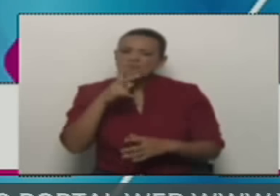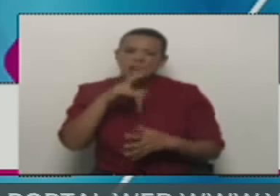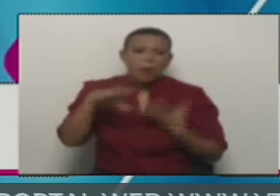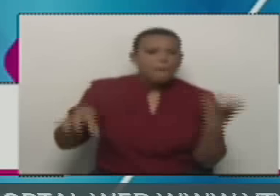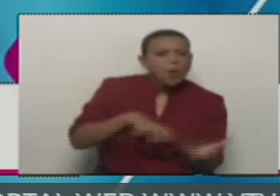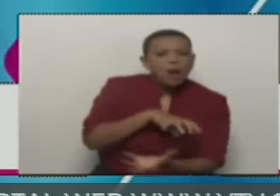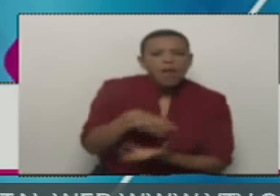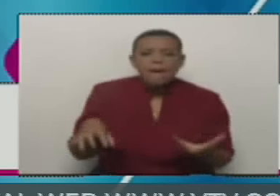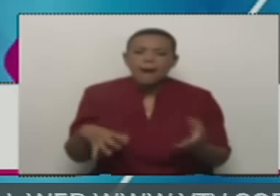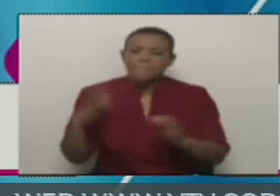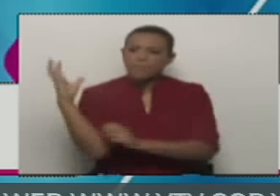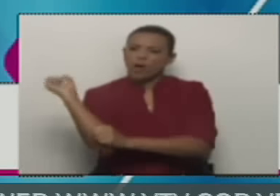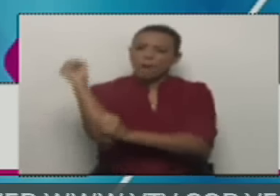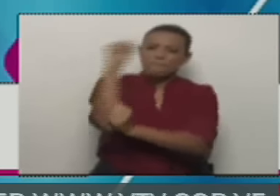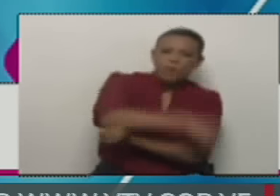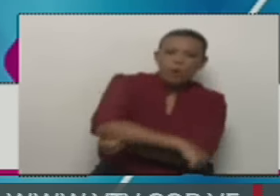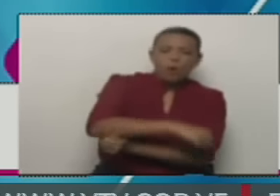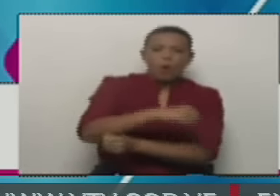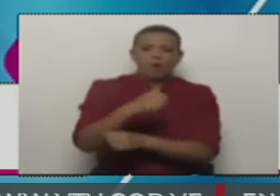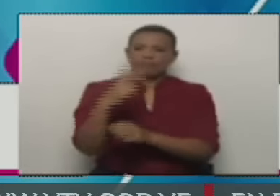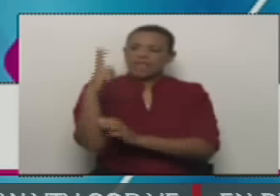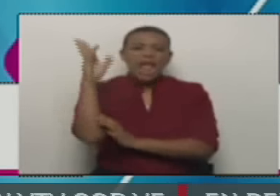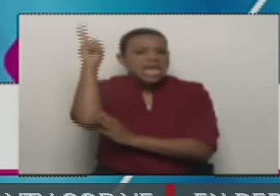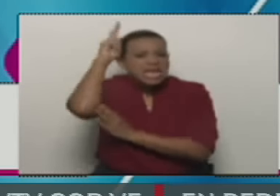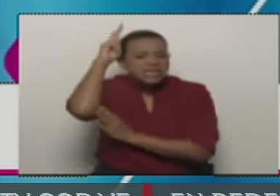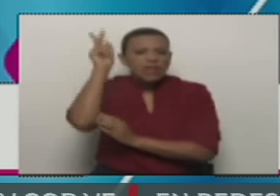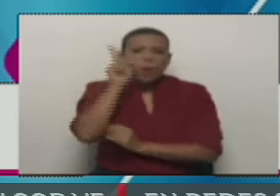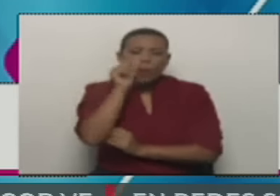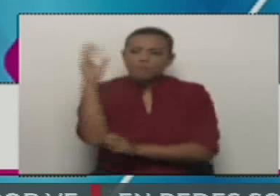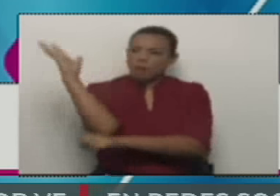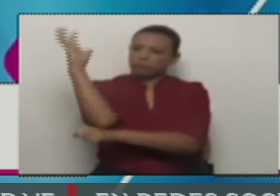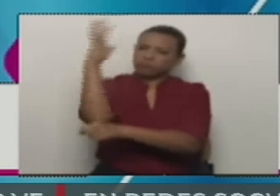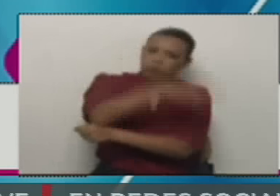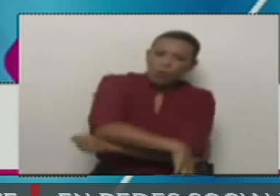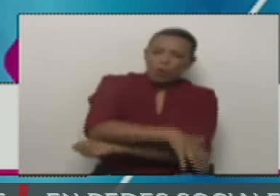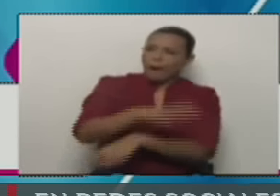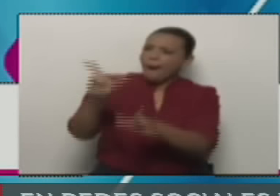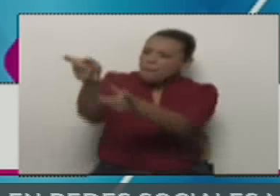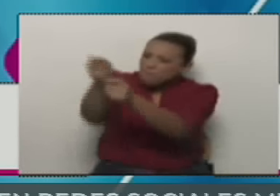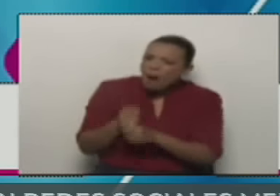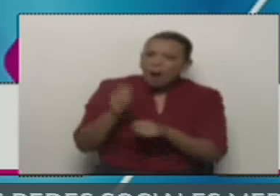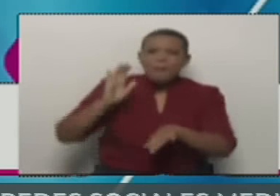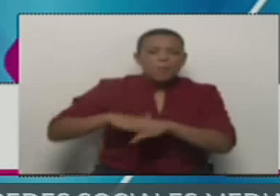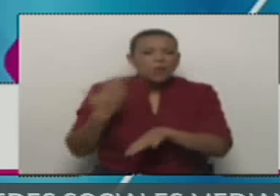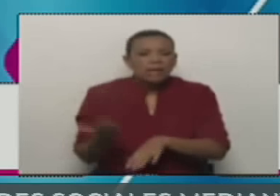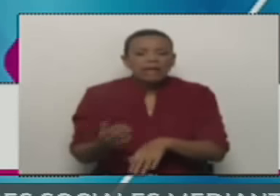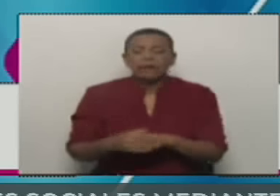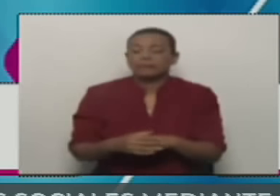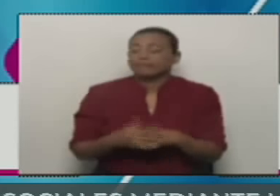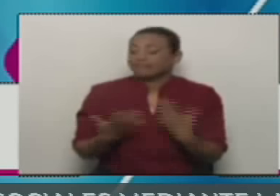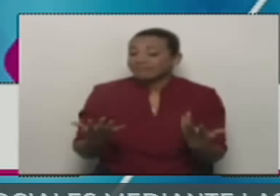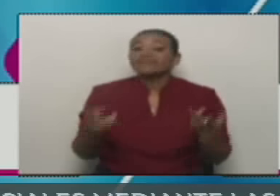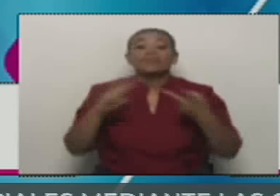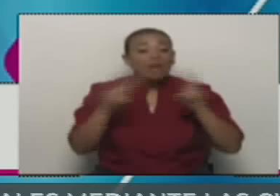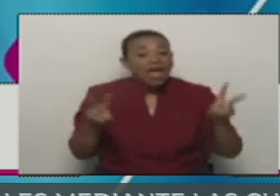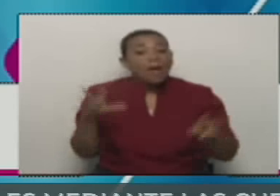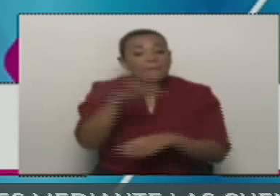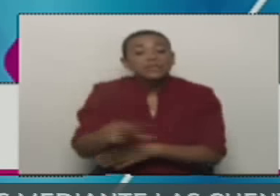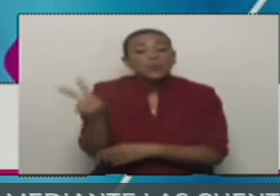Bueno, la Virgencita ha venido en paz, en una Venezuela en paz, y con una